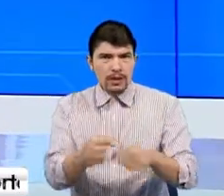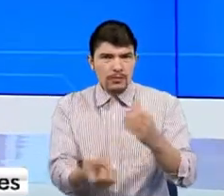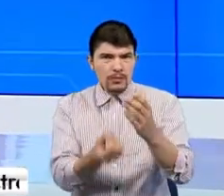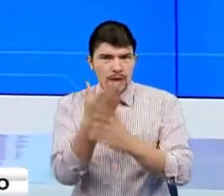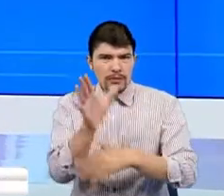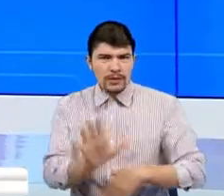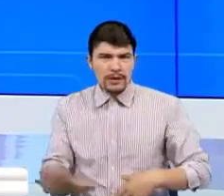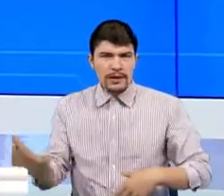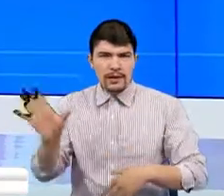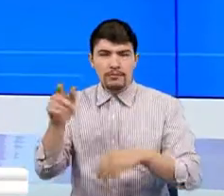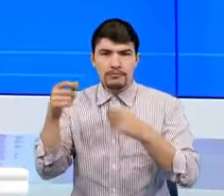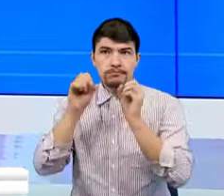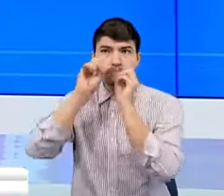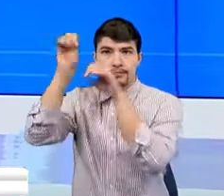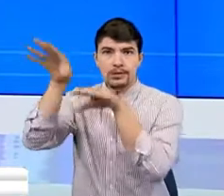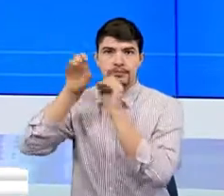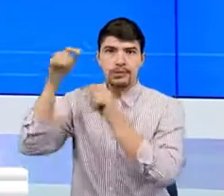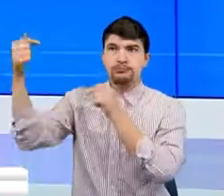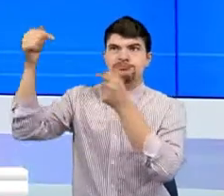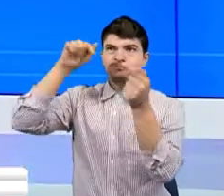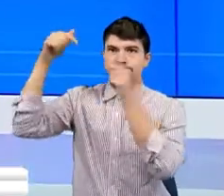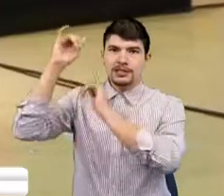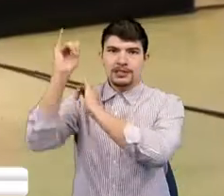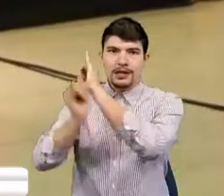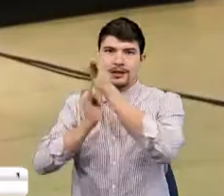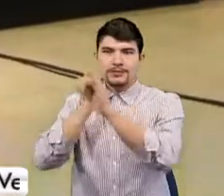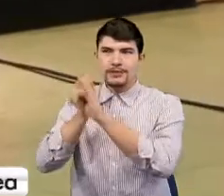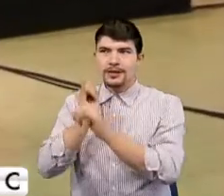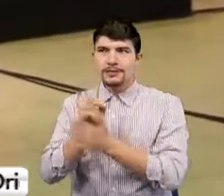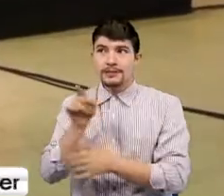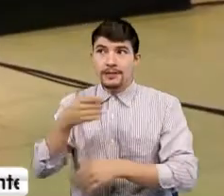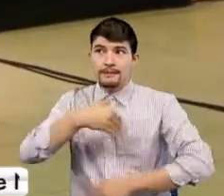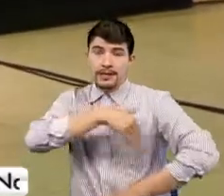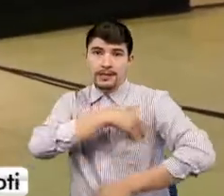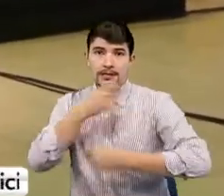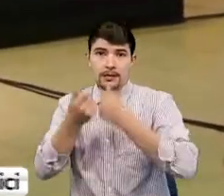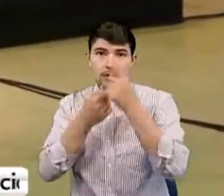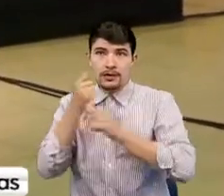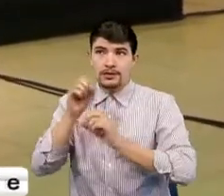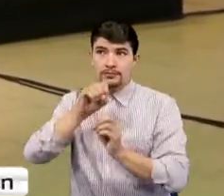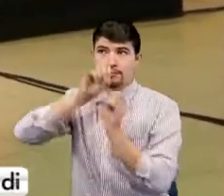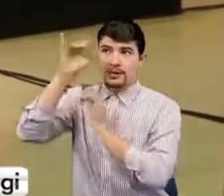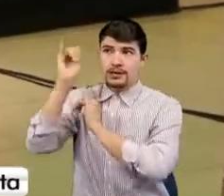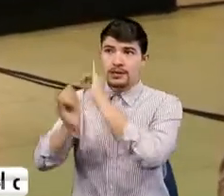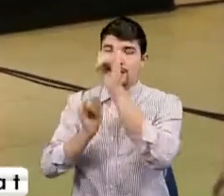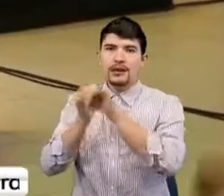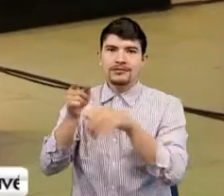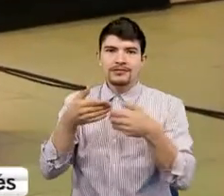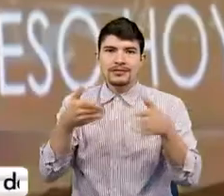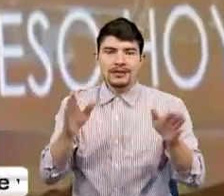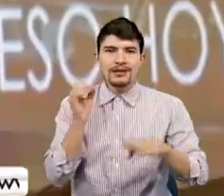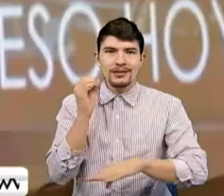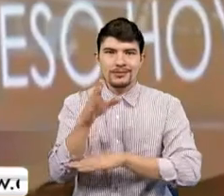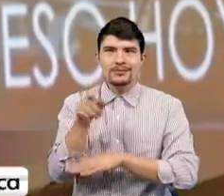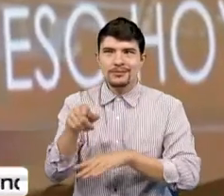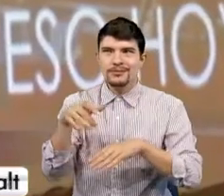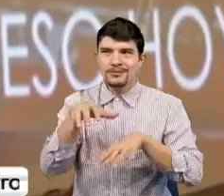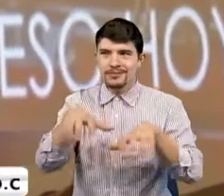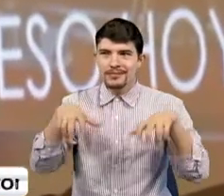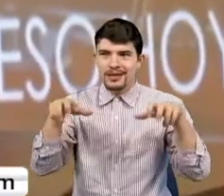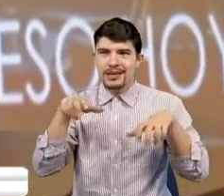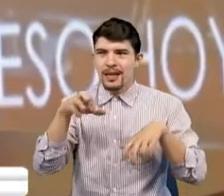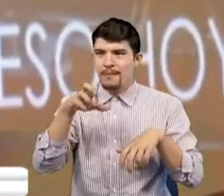departamentos de exportación y competir internacionalmente. La ministra de Comercio Exterior hizo el lanzamiento en el Club Campestre del programa